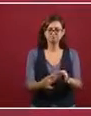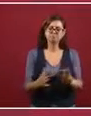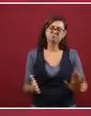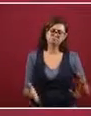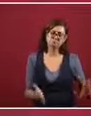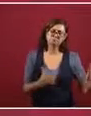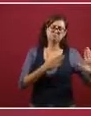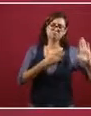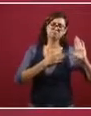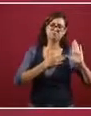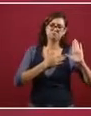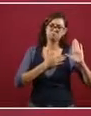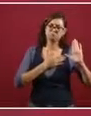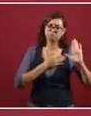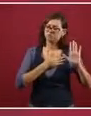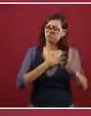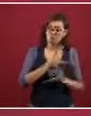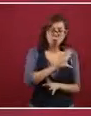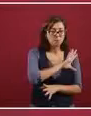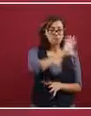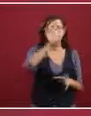terminar completamente,